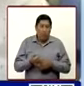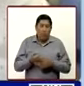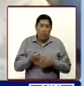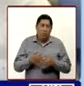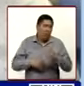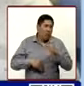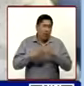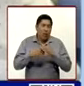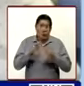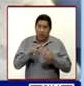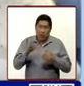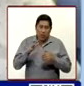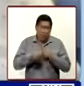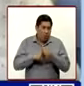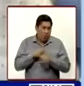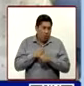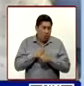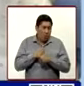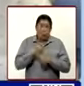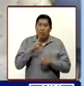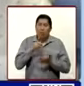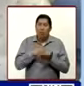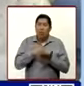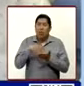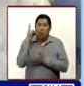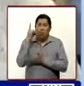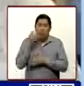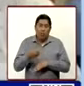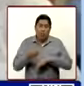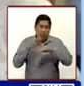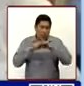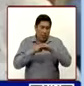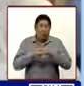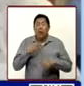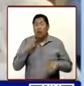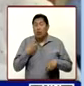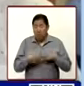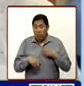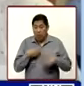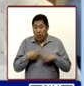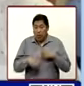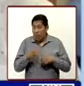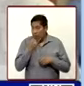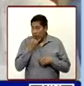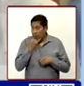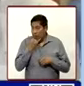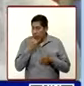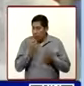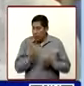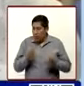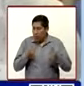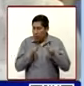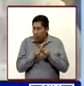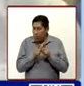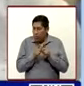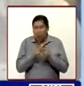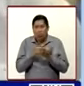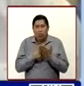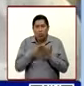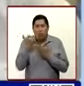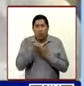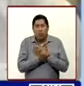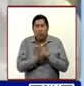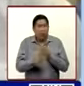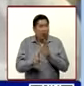monto máximo de 35 años un monto de 1.000 bolivianos. Entonces, el conflicto surge cuando el proyecto de